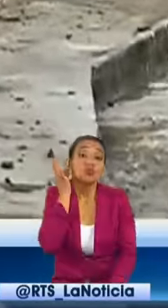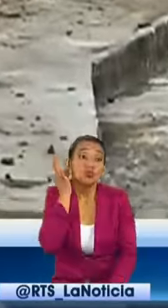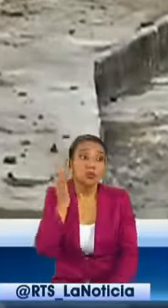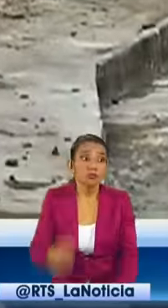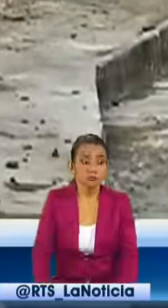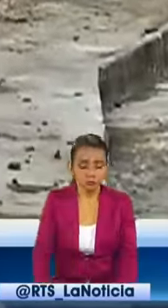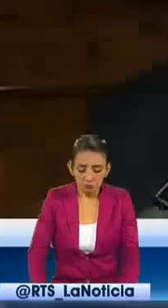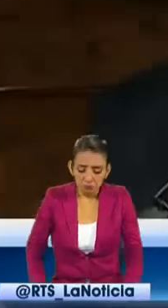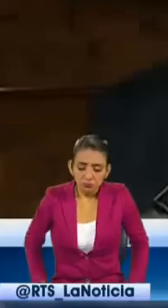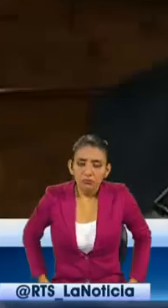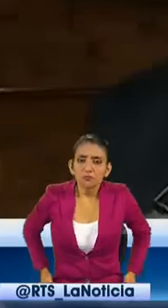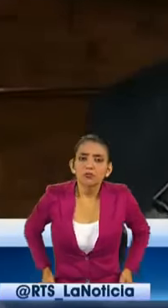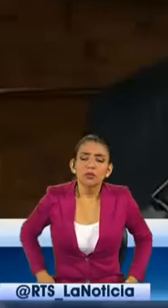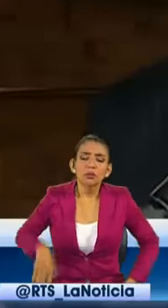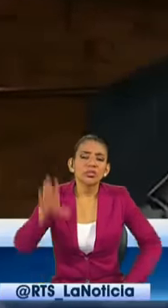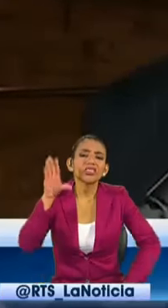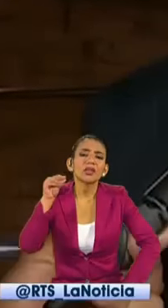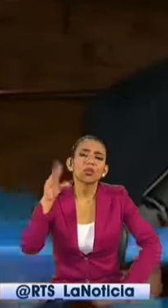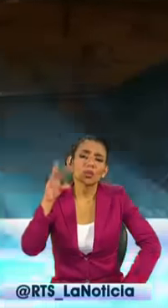como calentador,